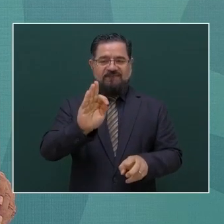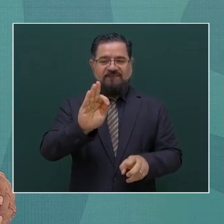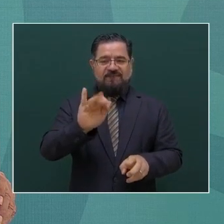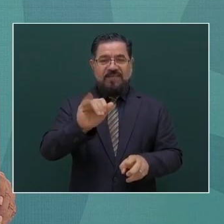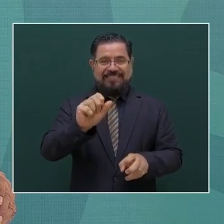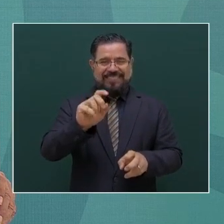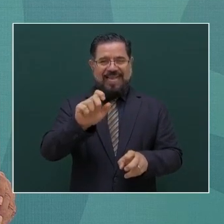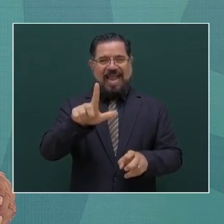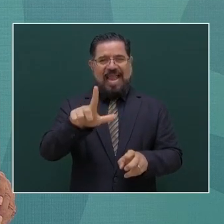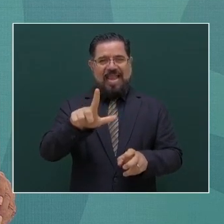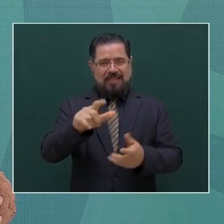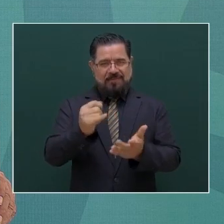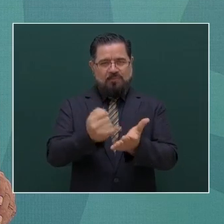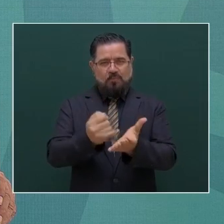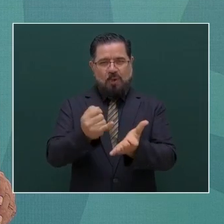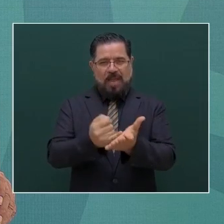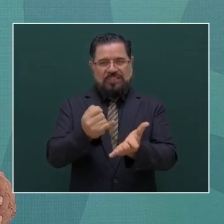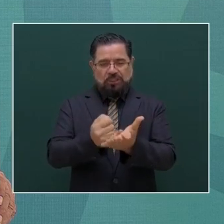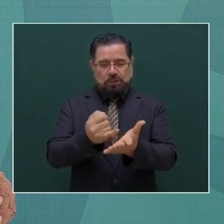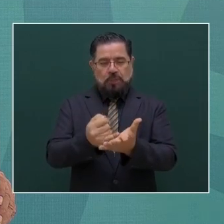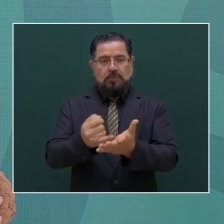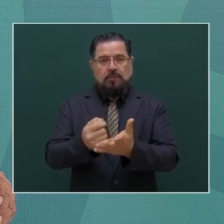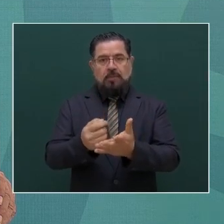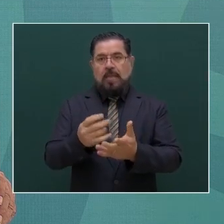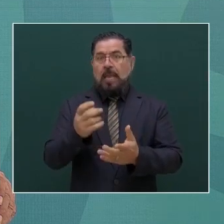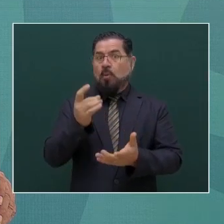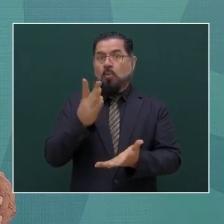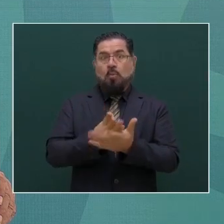era lo de moda.